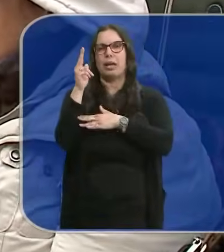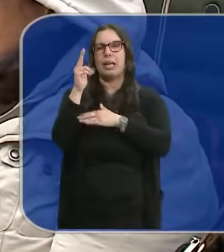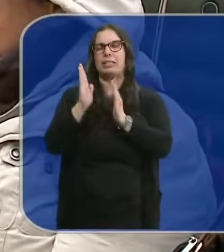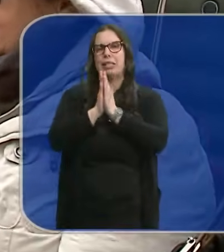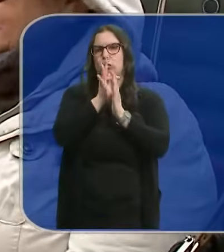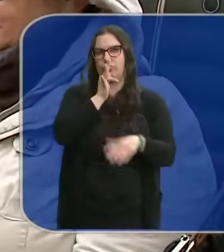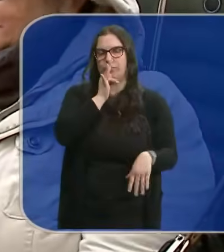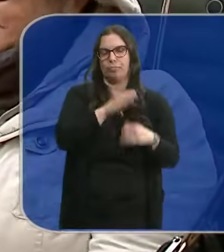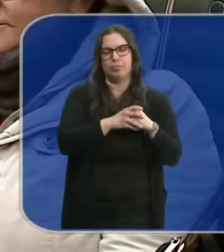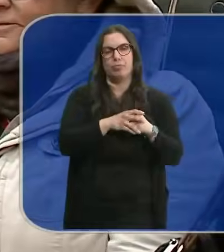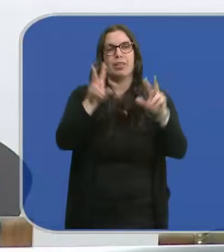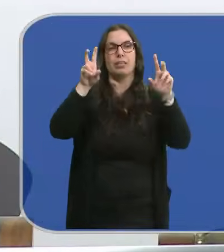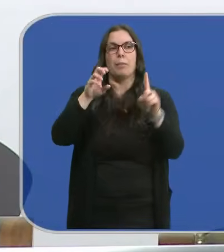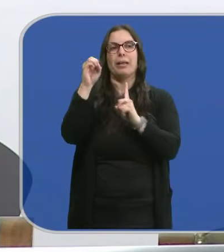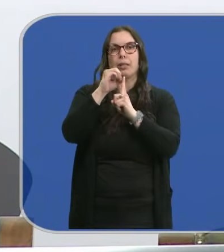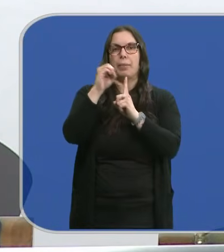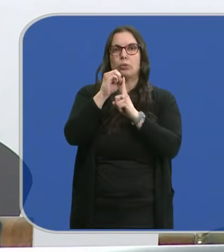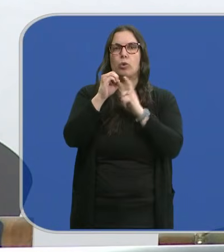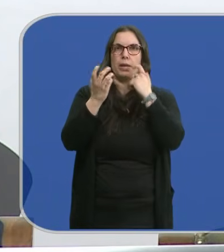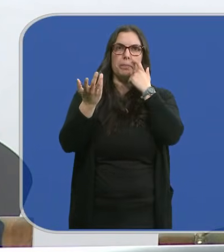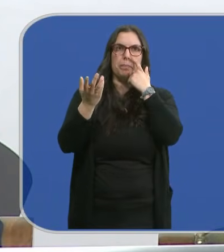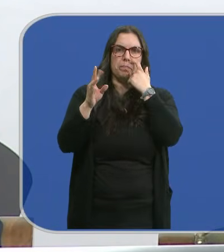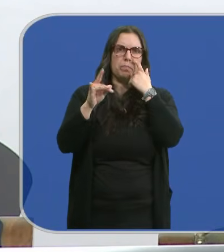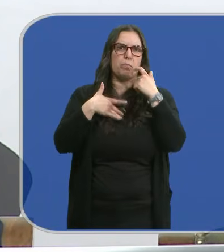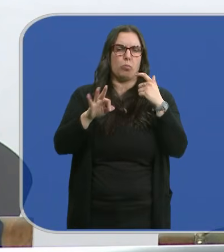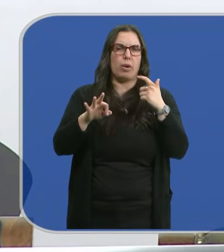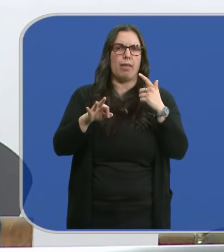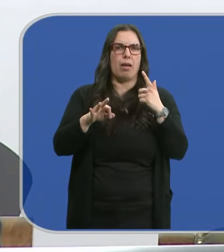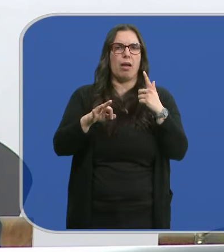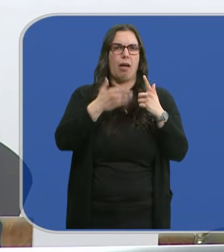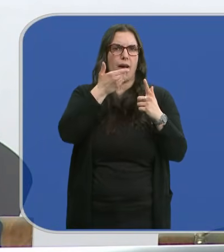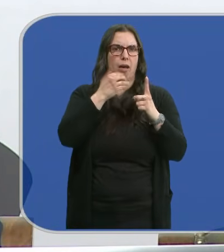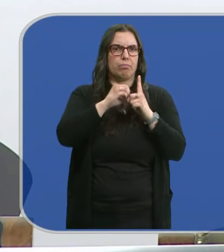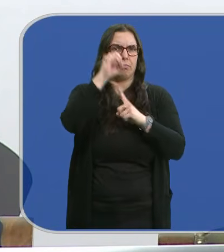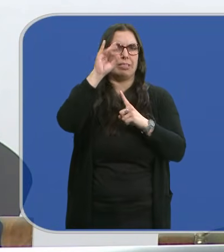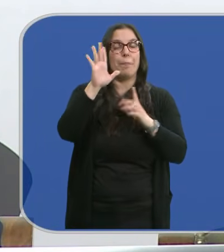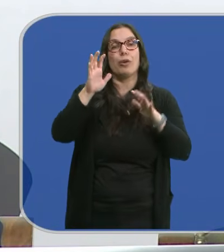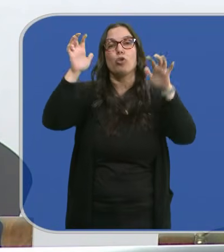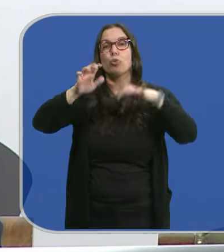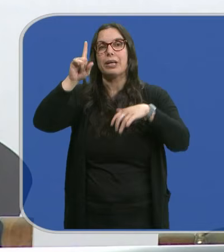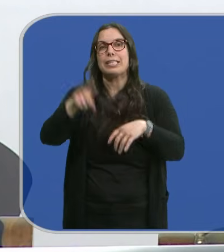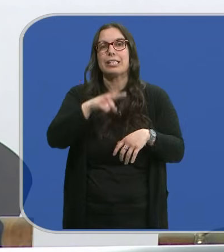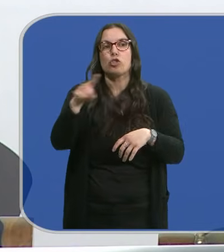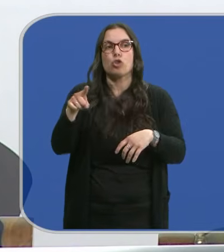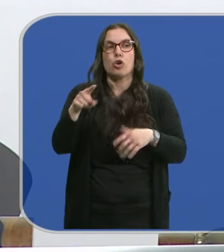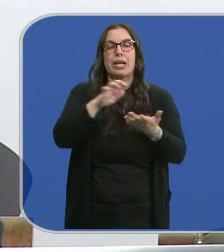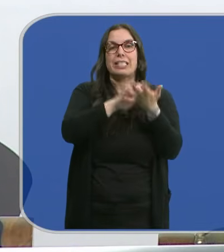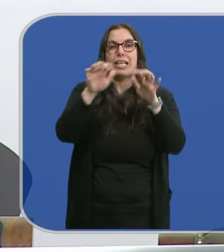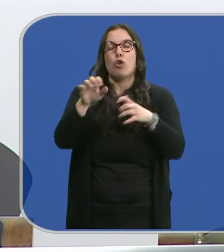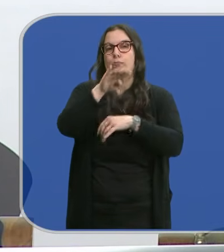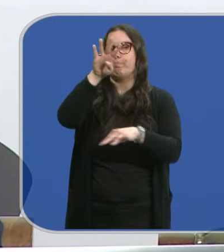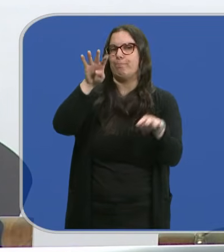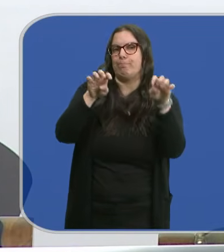Santo. En cuanto a temperaturas, sí que hay esa probabilidad muy alta de que sea cálida, pero en cuanto a precipitaciones, en Castilla y